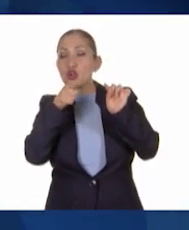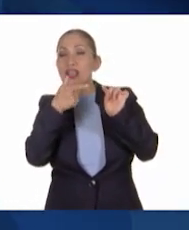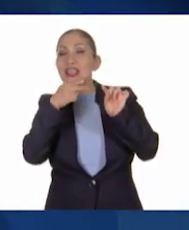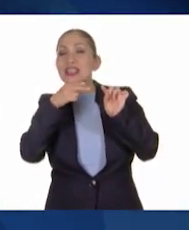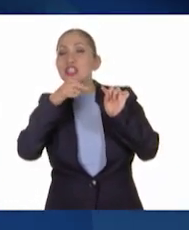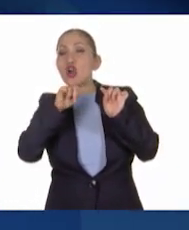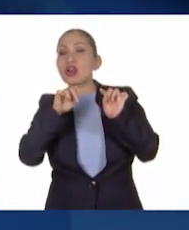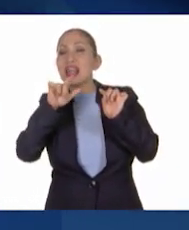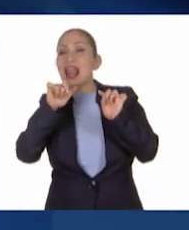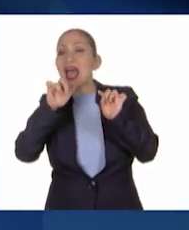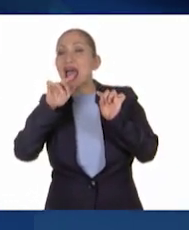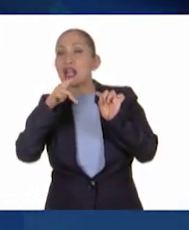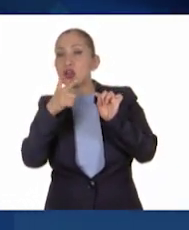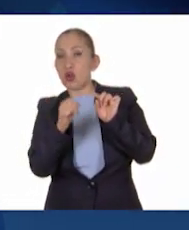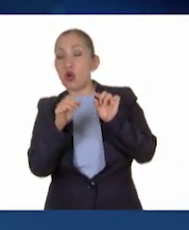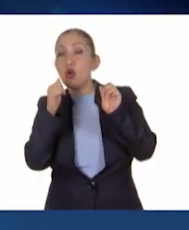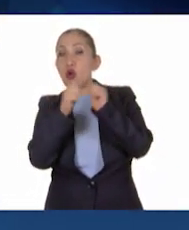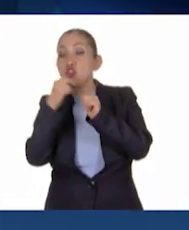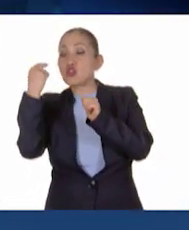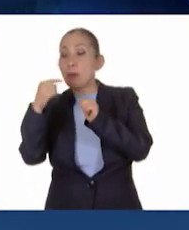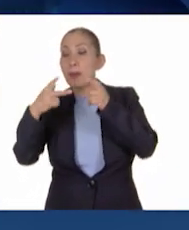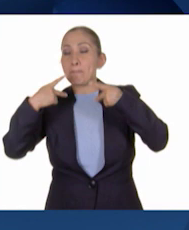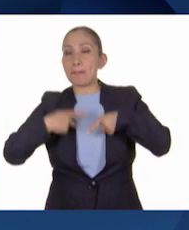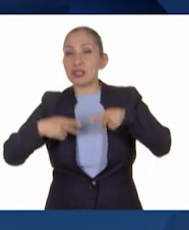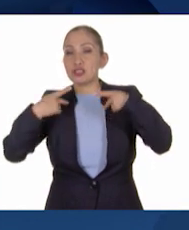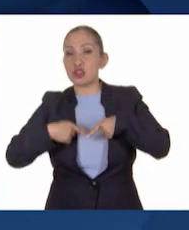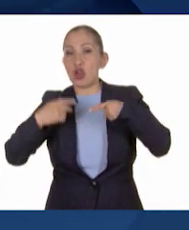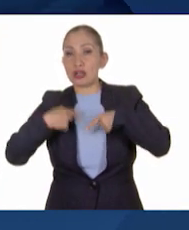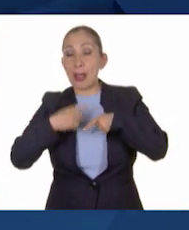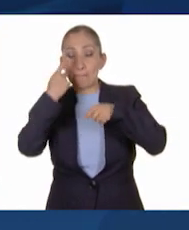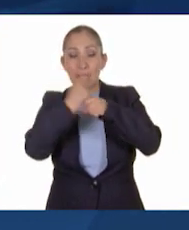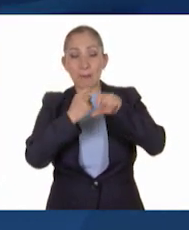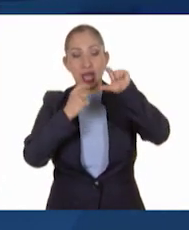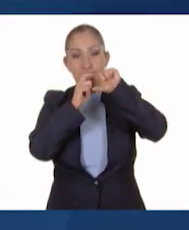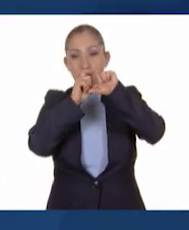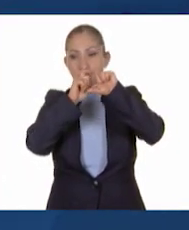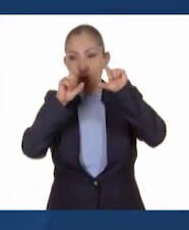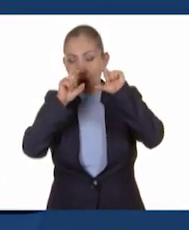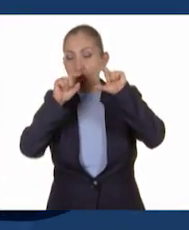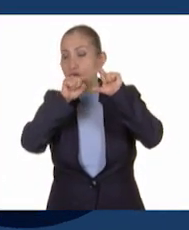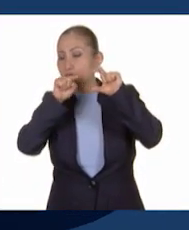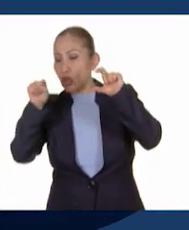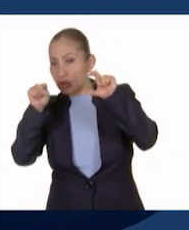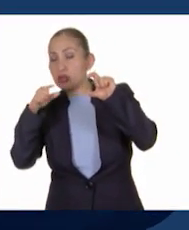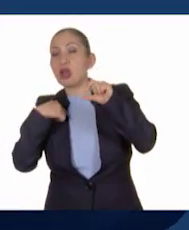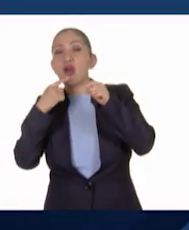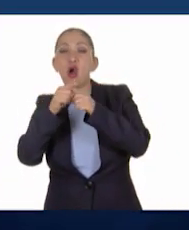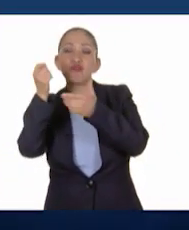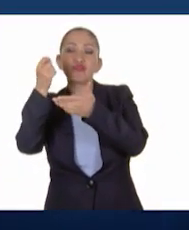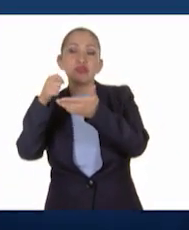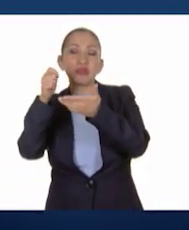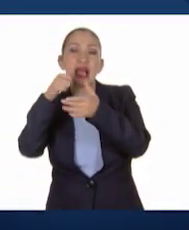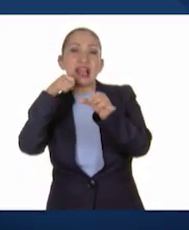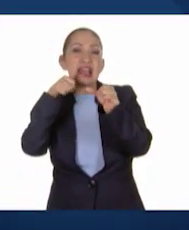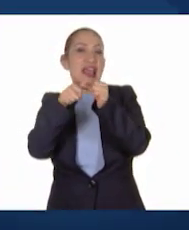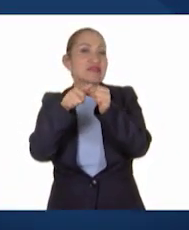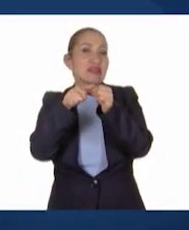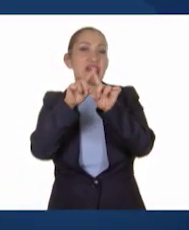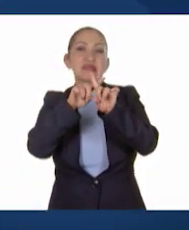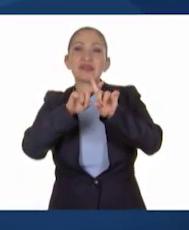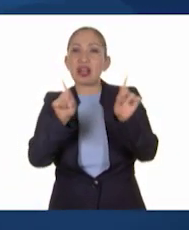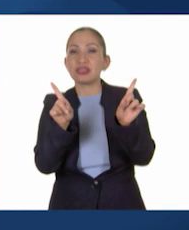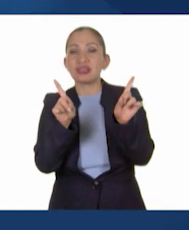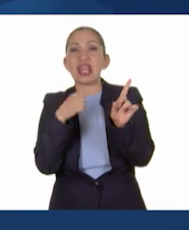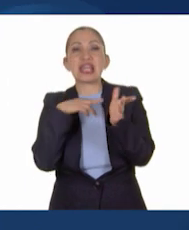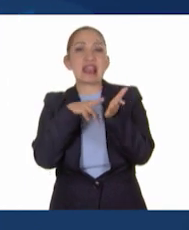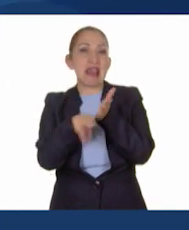este caso, incluyendo los nombres de los personajes al principio de cada línea, escritos con alguna marca tipográfica como